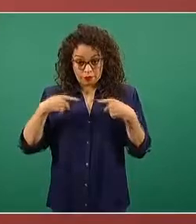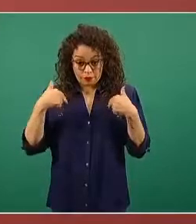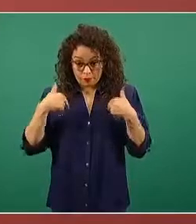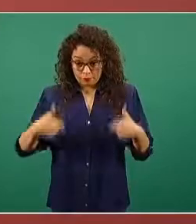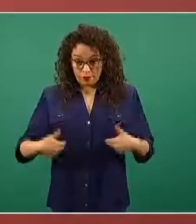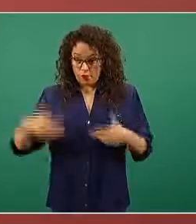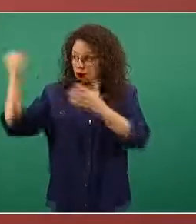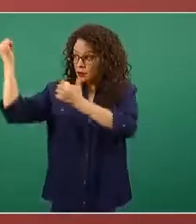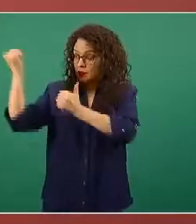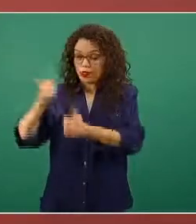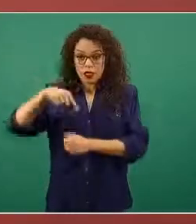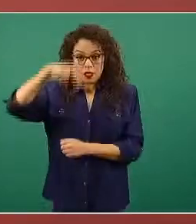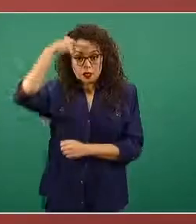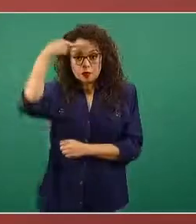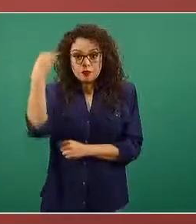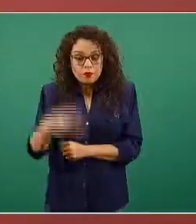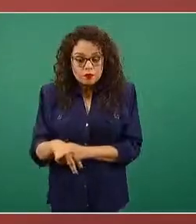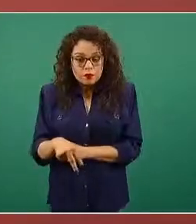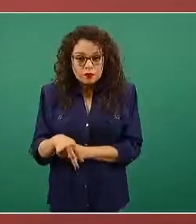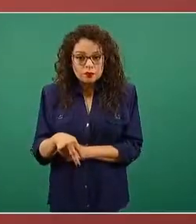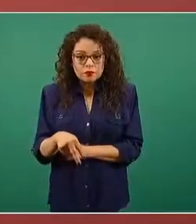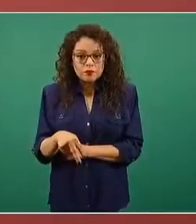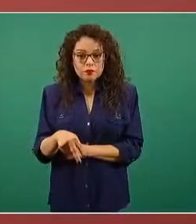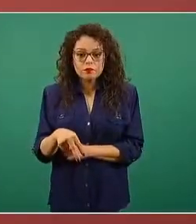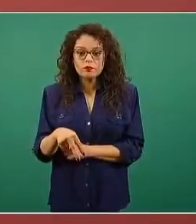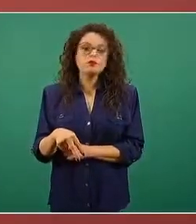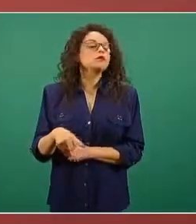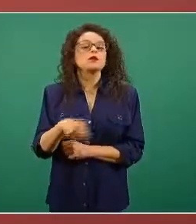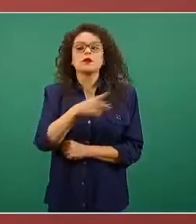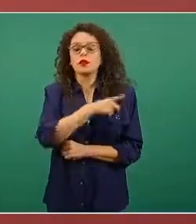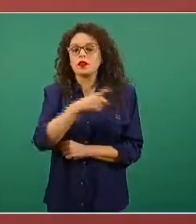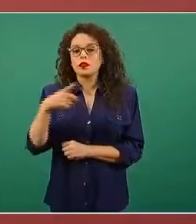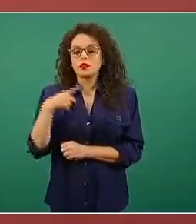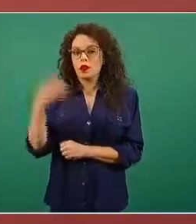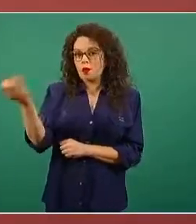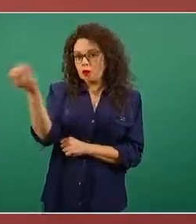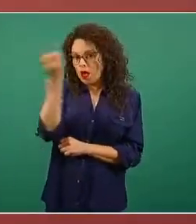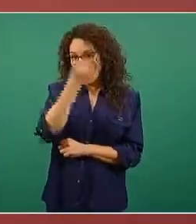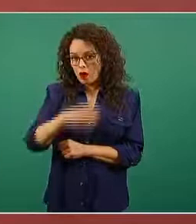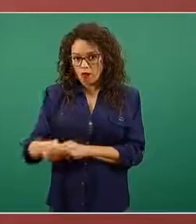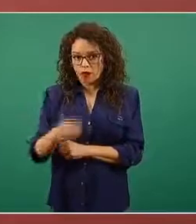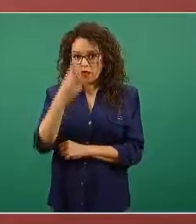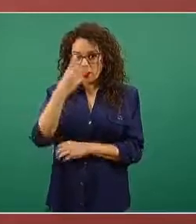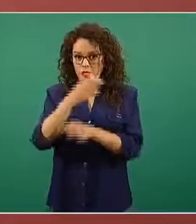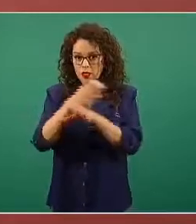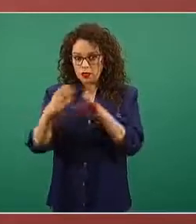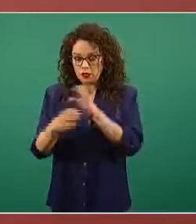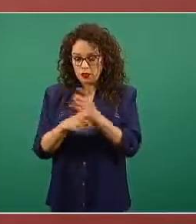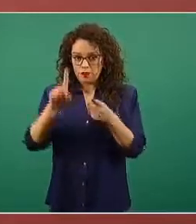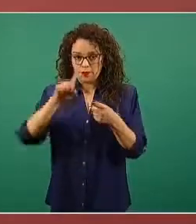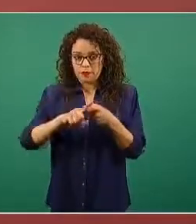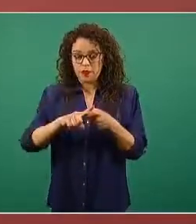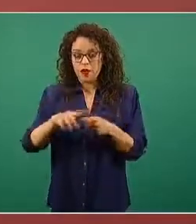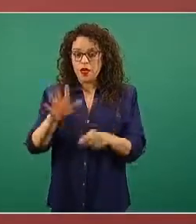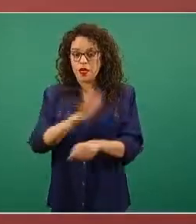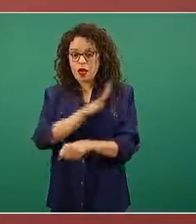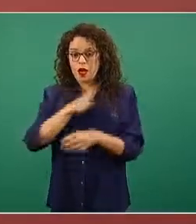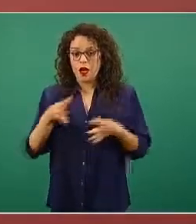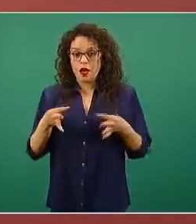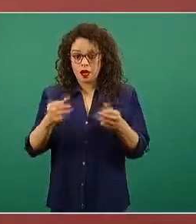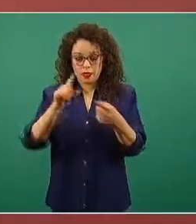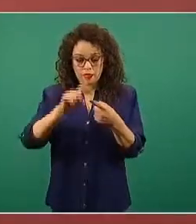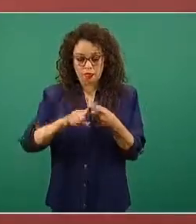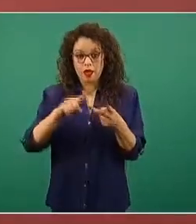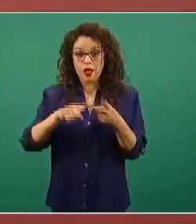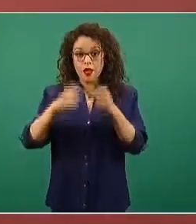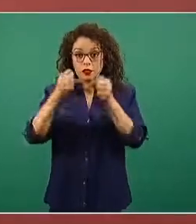país debe estar exento de 3 requisitos: calidad, seguridad y eficacia.